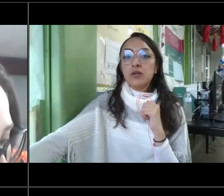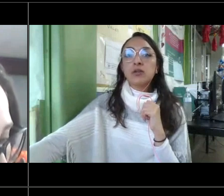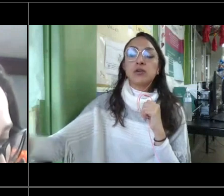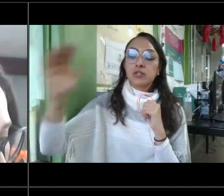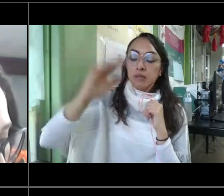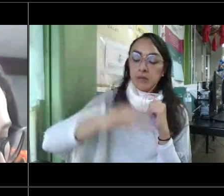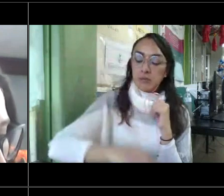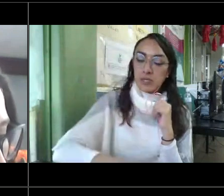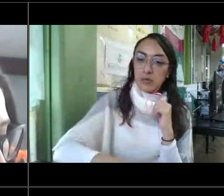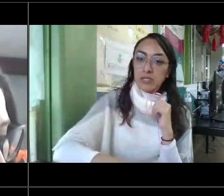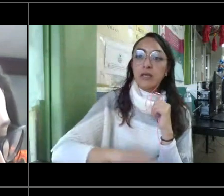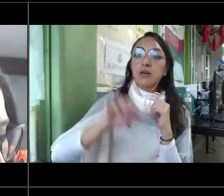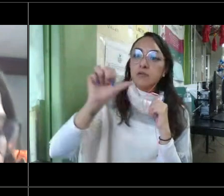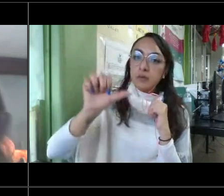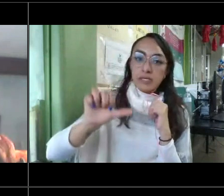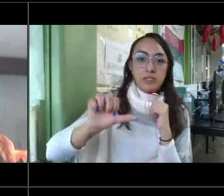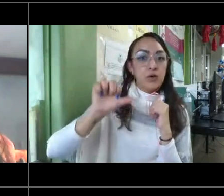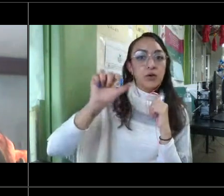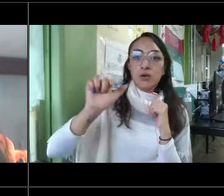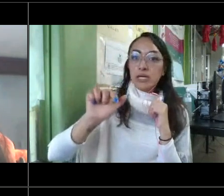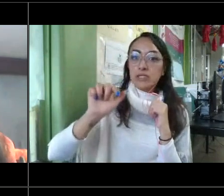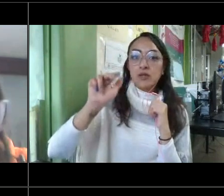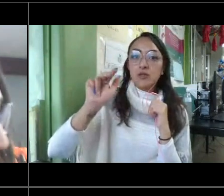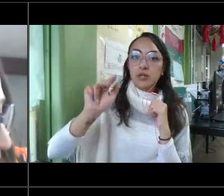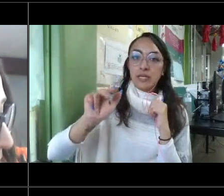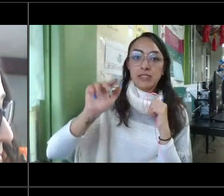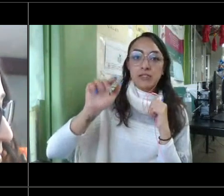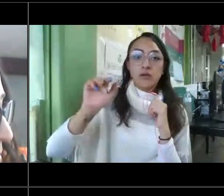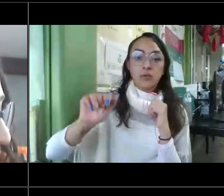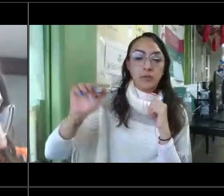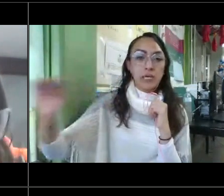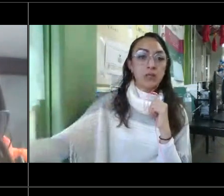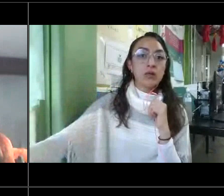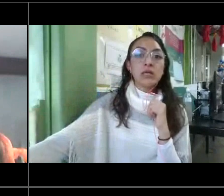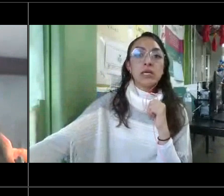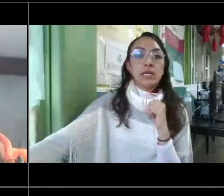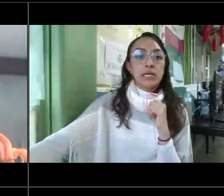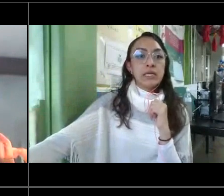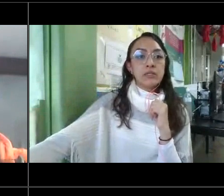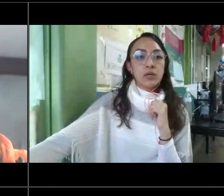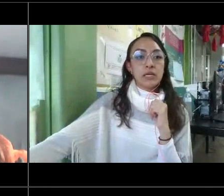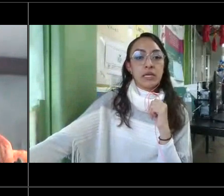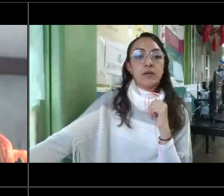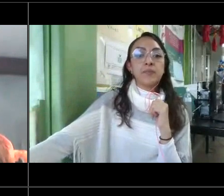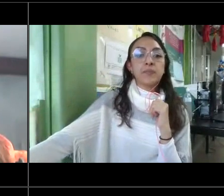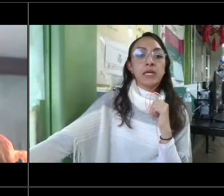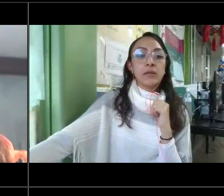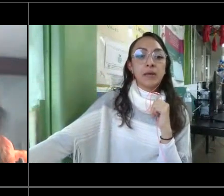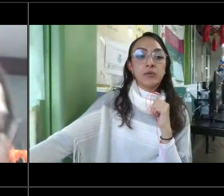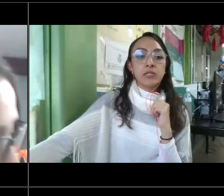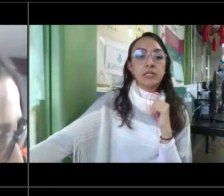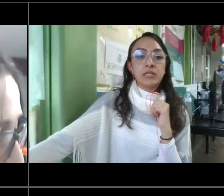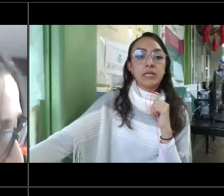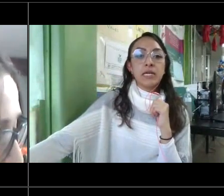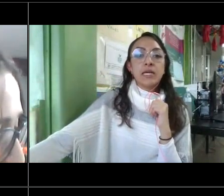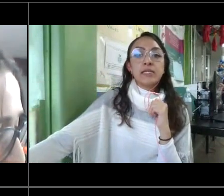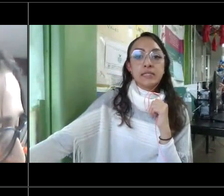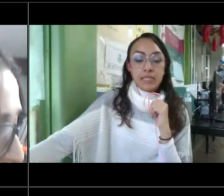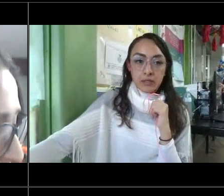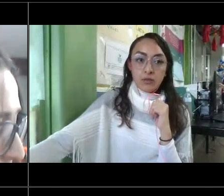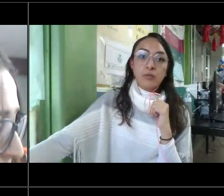que son los que vimos ahorita: configuración, colocación, orientación, movimiento y gestualidad. Y vamos a